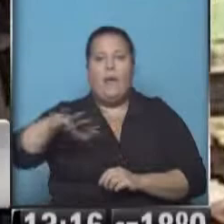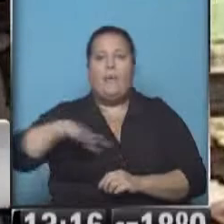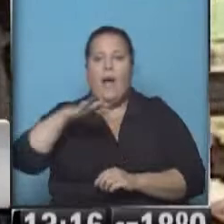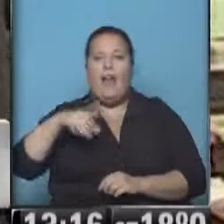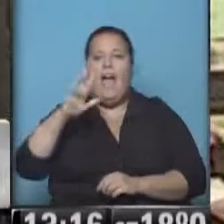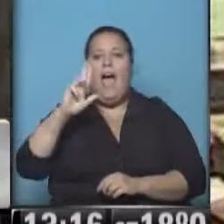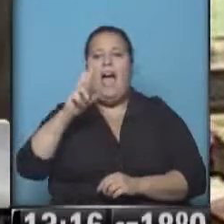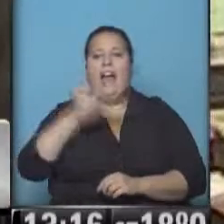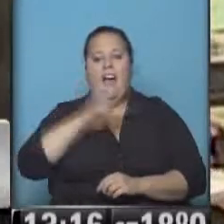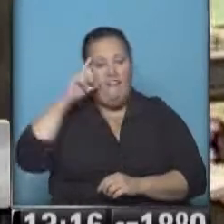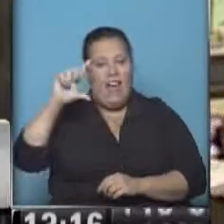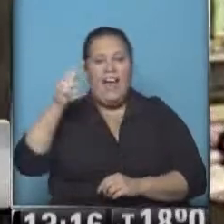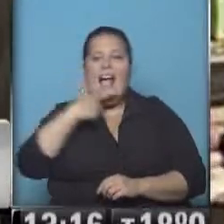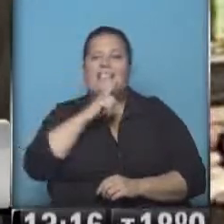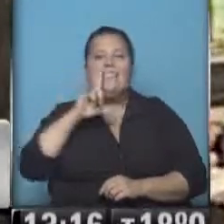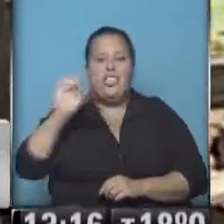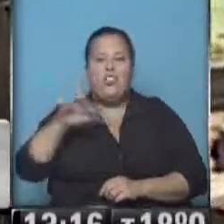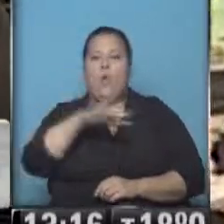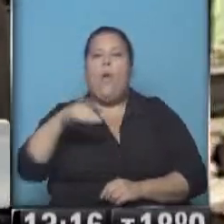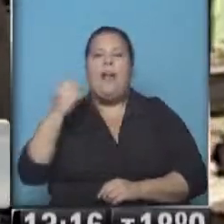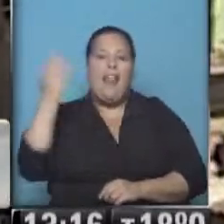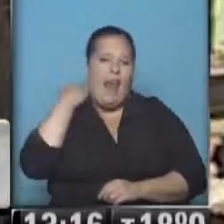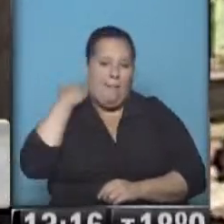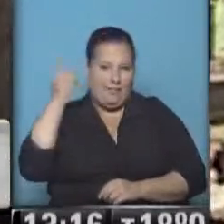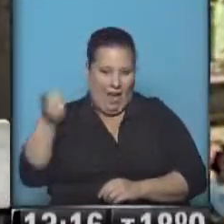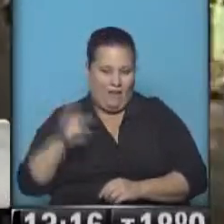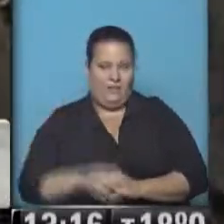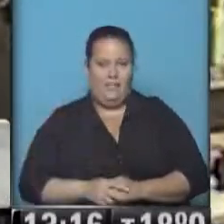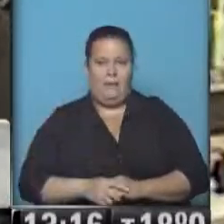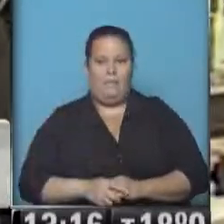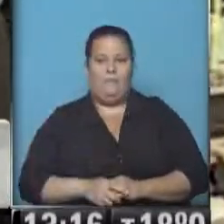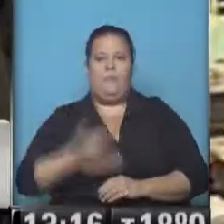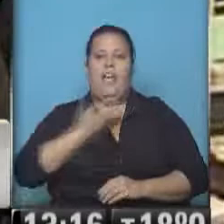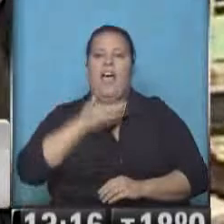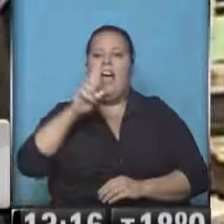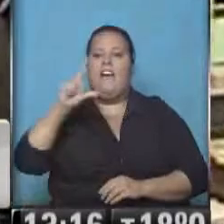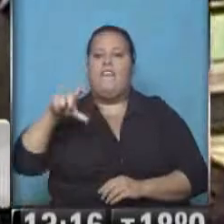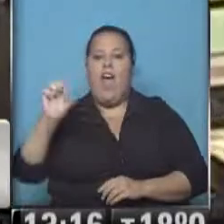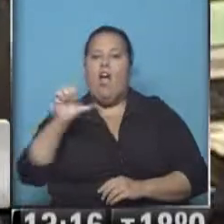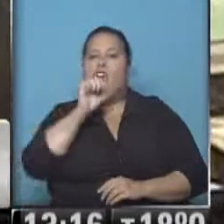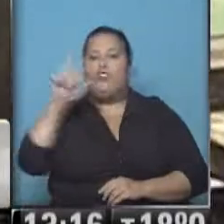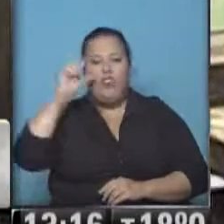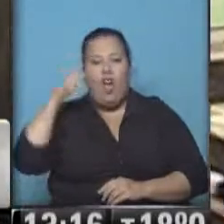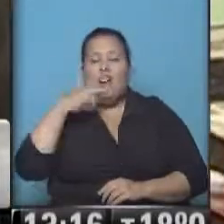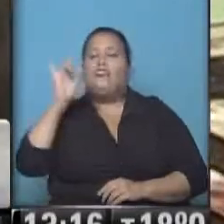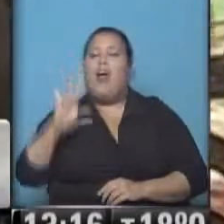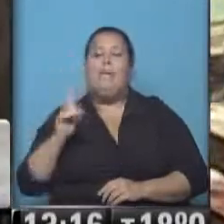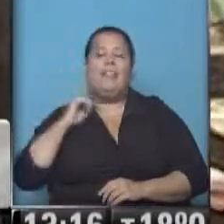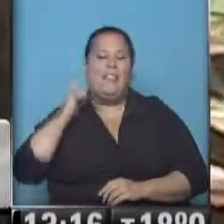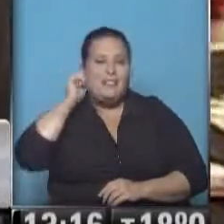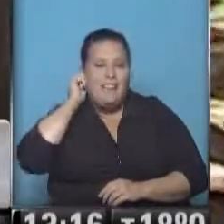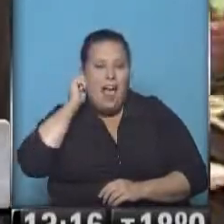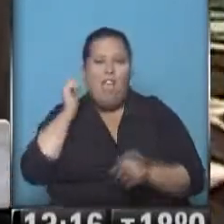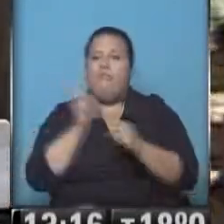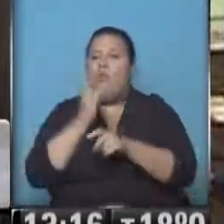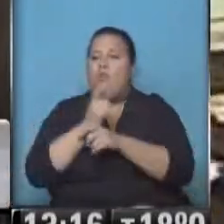de Rafael Castillo. Estamos hablando de localidades del partido de La Matanza. Franco Torres, Franquito, tenía apenas 13 años. Iba como